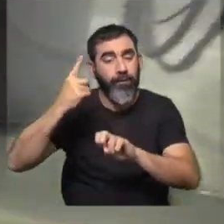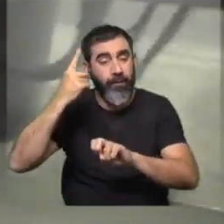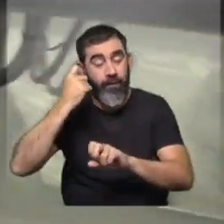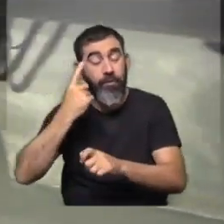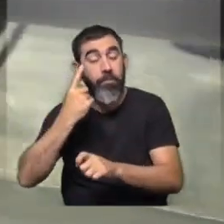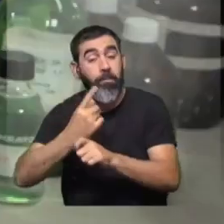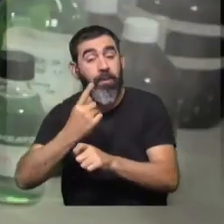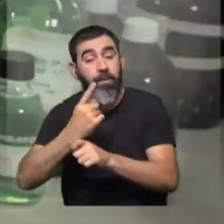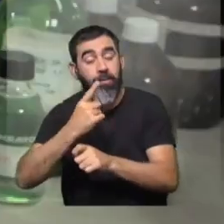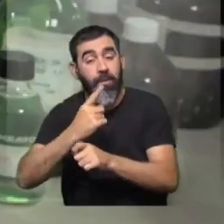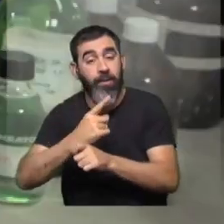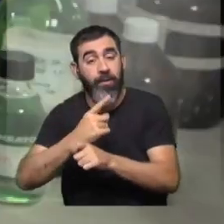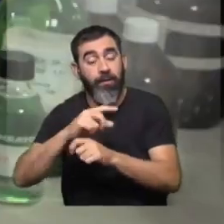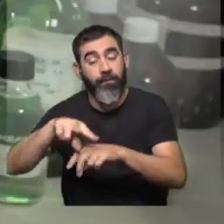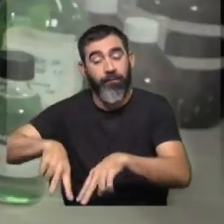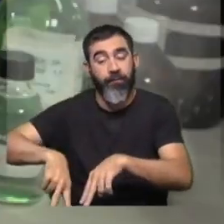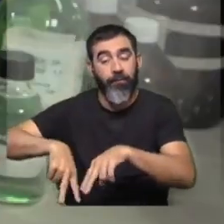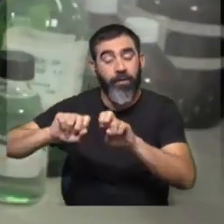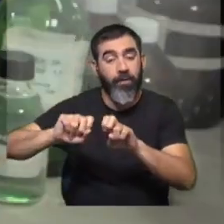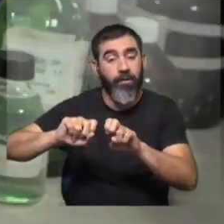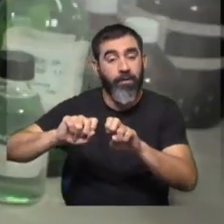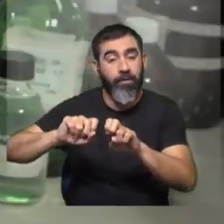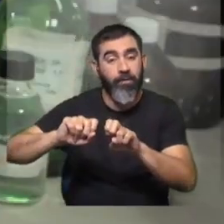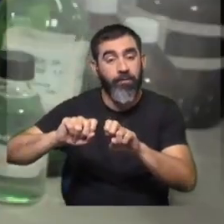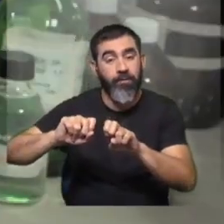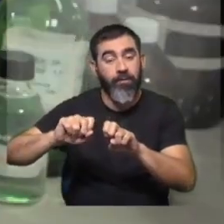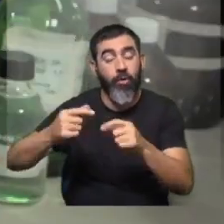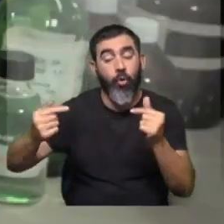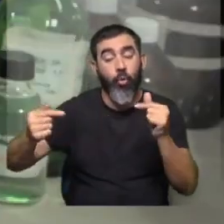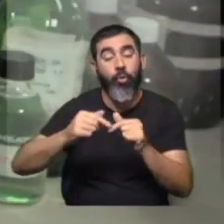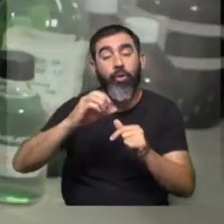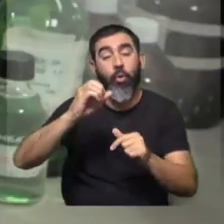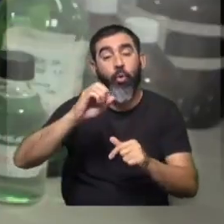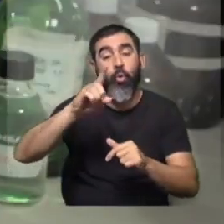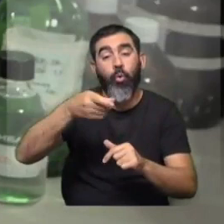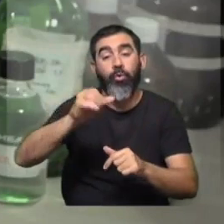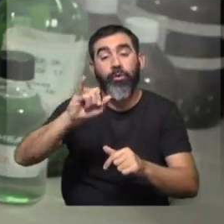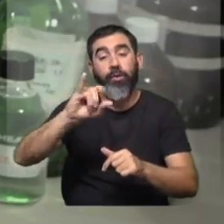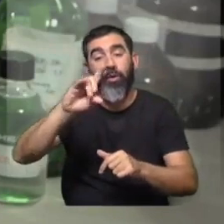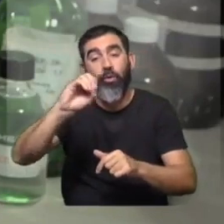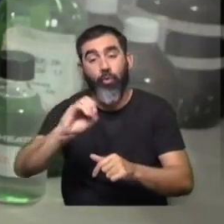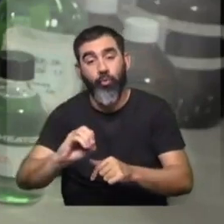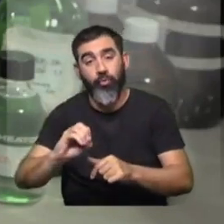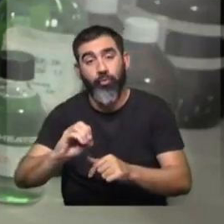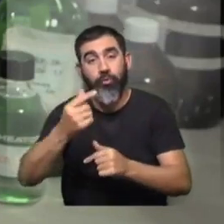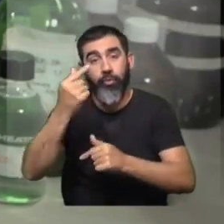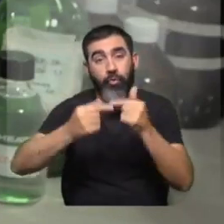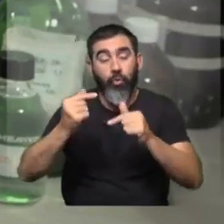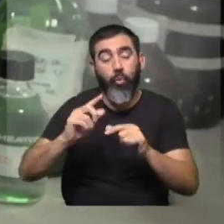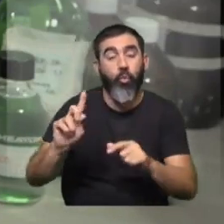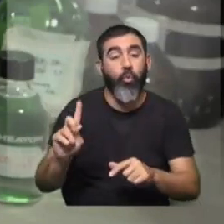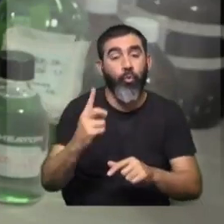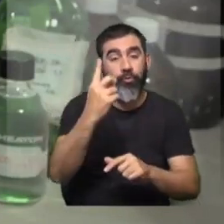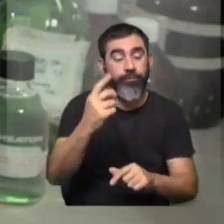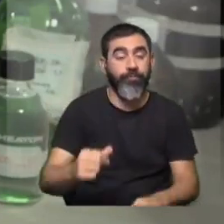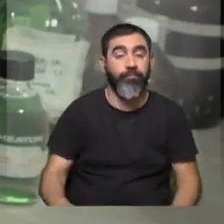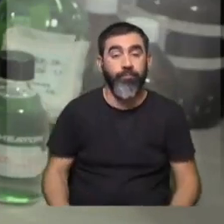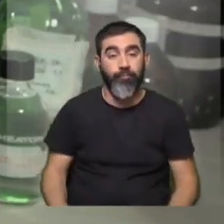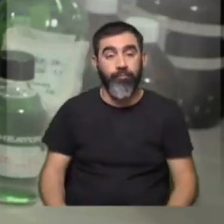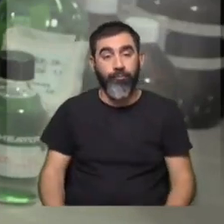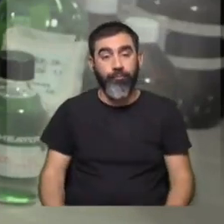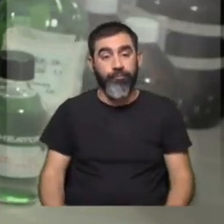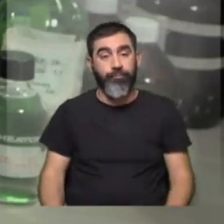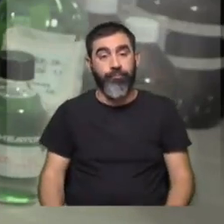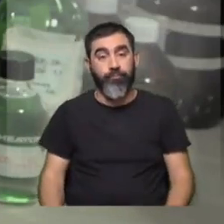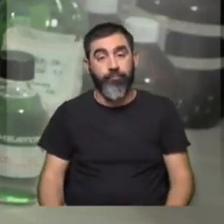primera fue para investigar la capacidad antioxidante de la ayahuasca y de sus componentes principales.